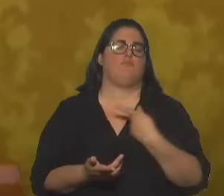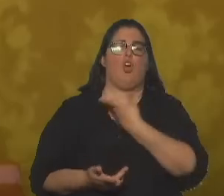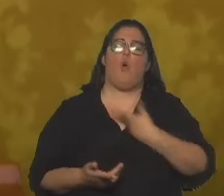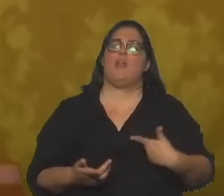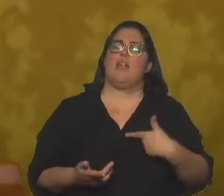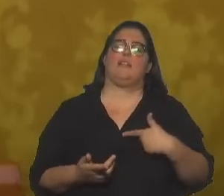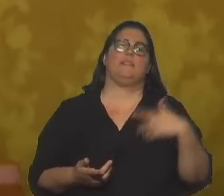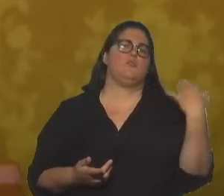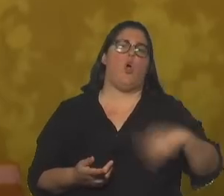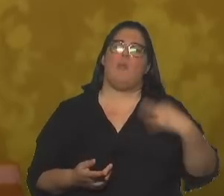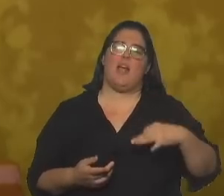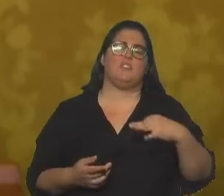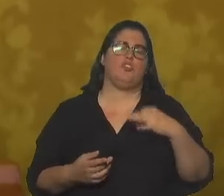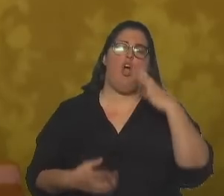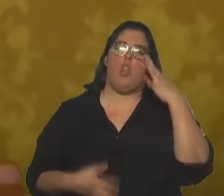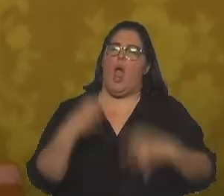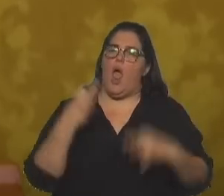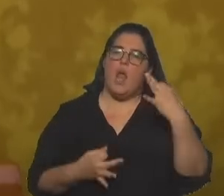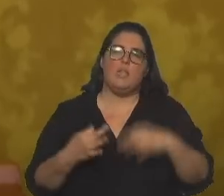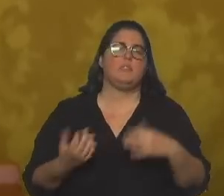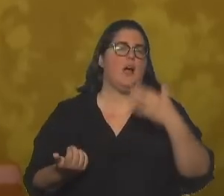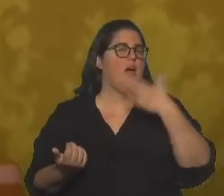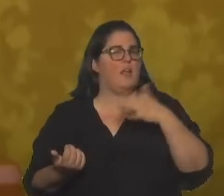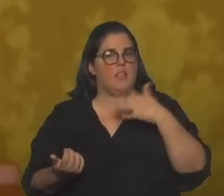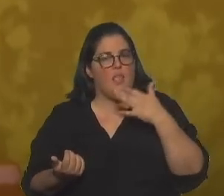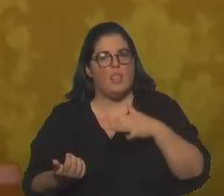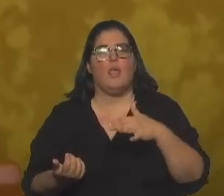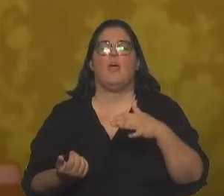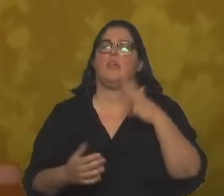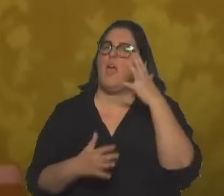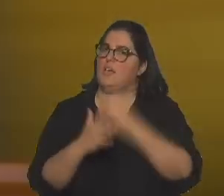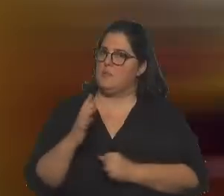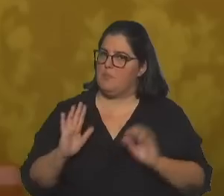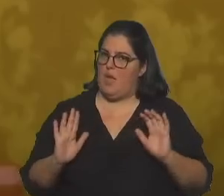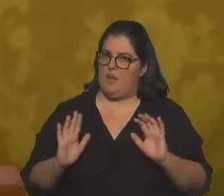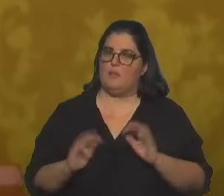gobernantes analizar, entender y aceptarlo.